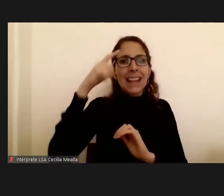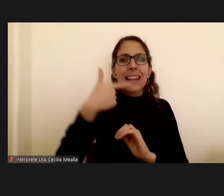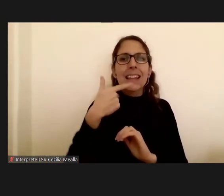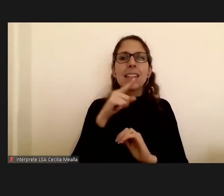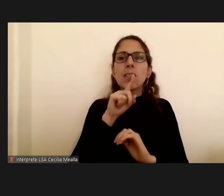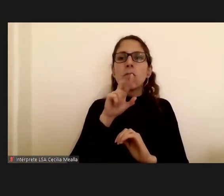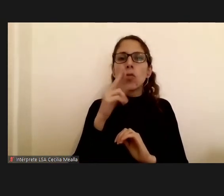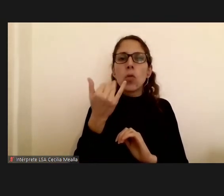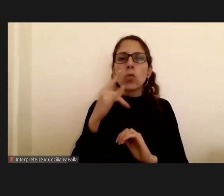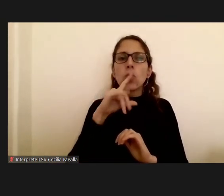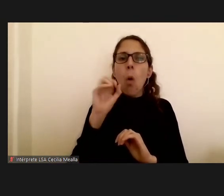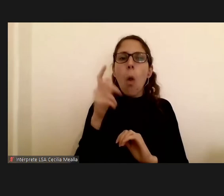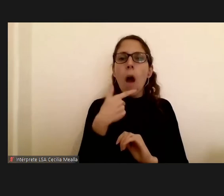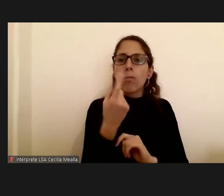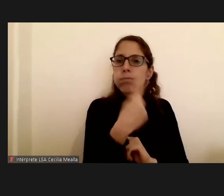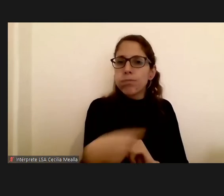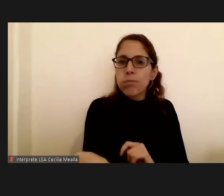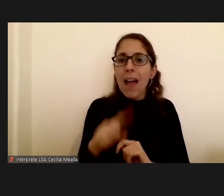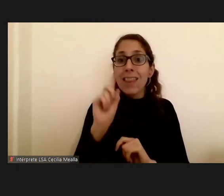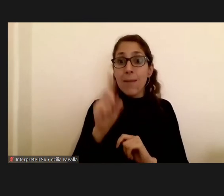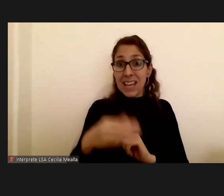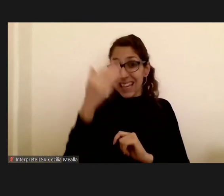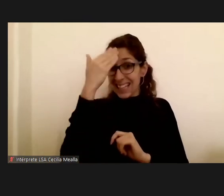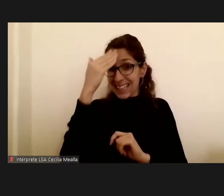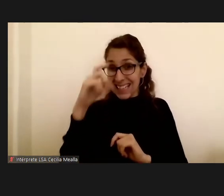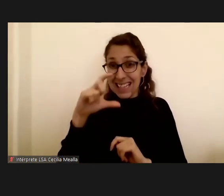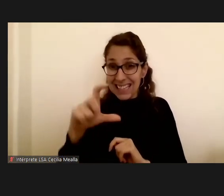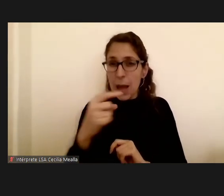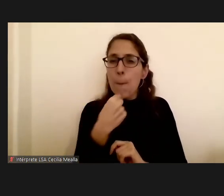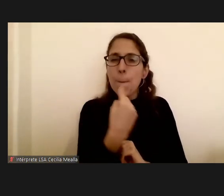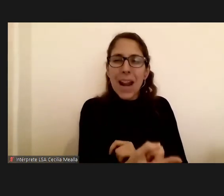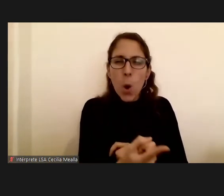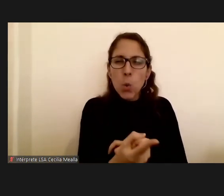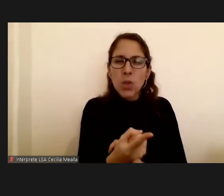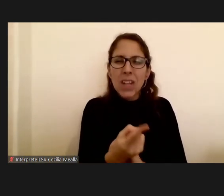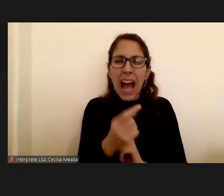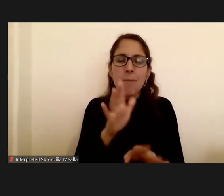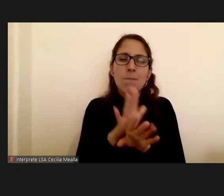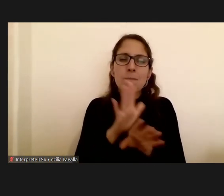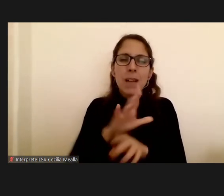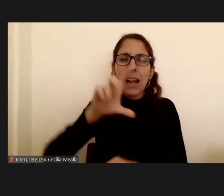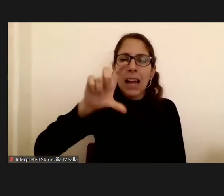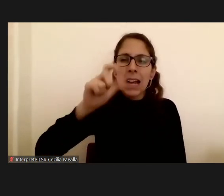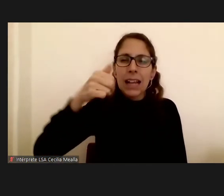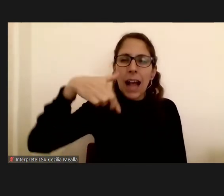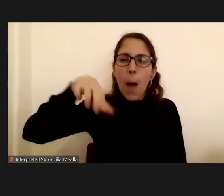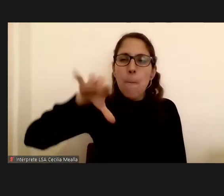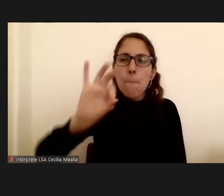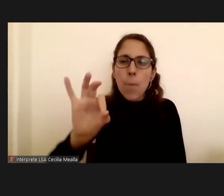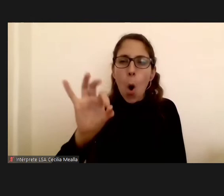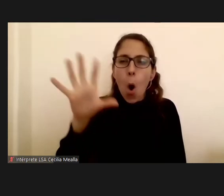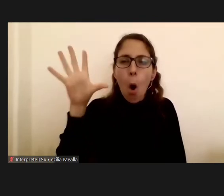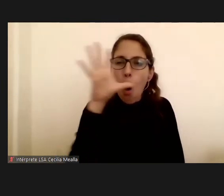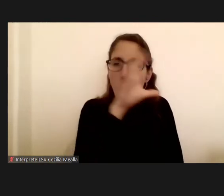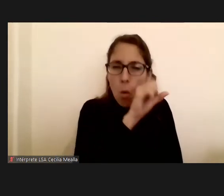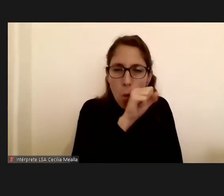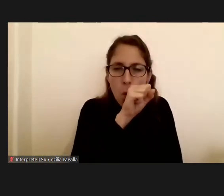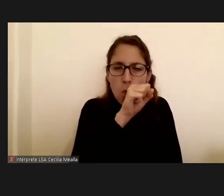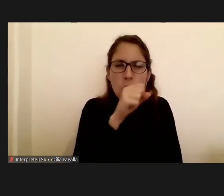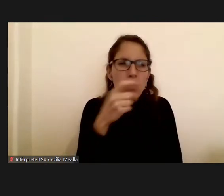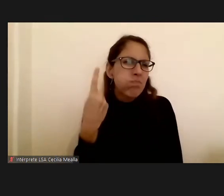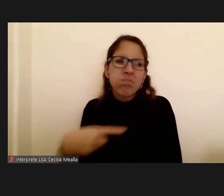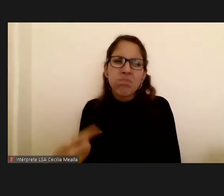y la 15C dice, el campo oscuro es una técnica de coloración, ¿para qué tipo de bacterias se utiliza? Profe,